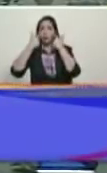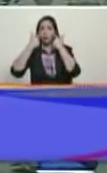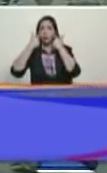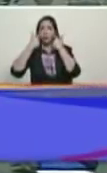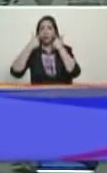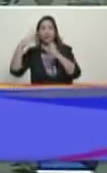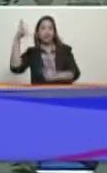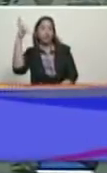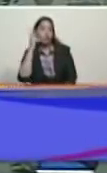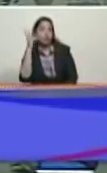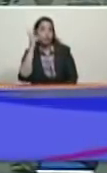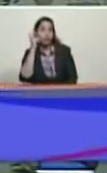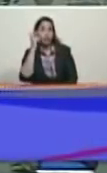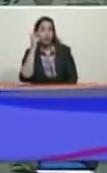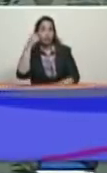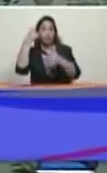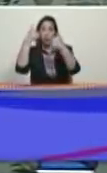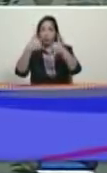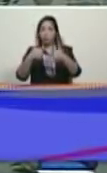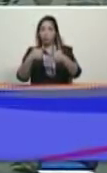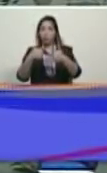oído,